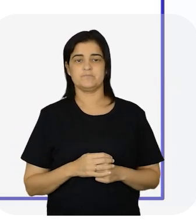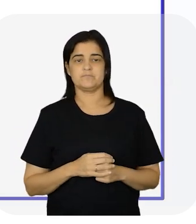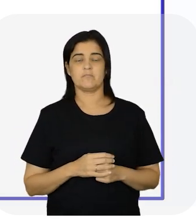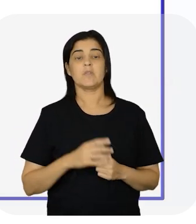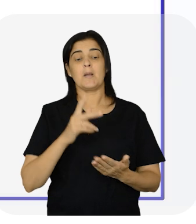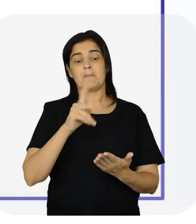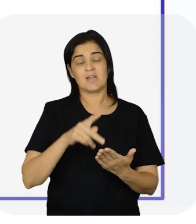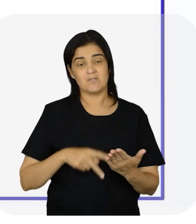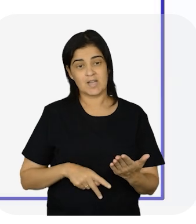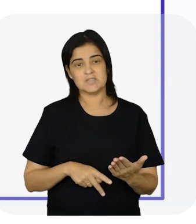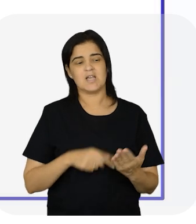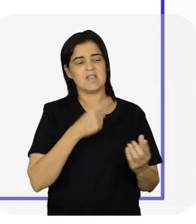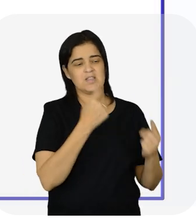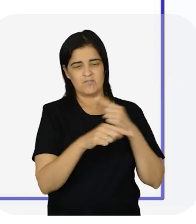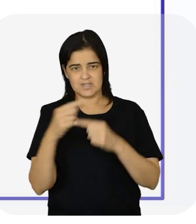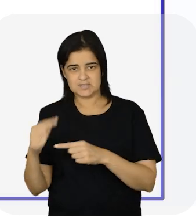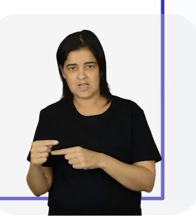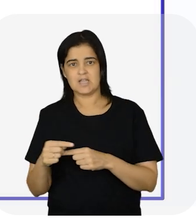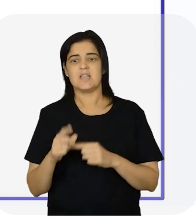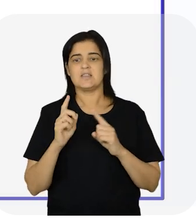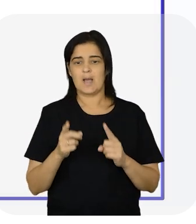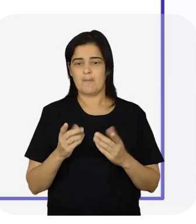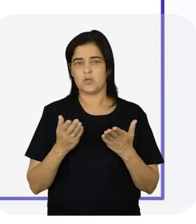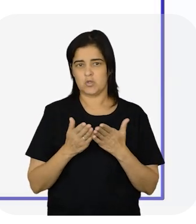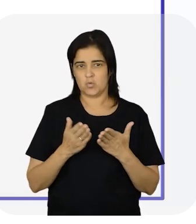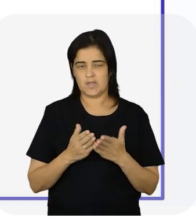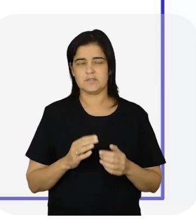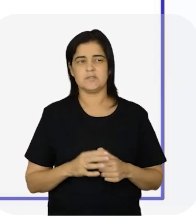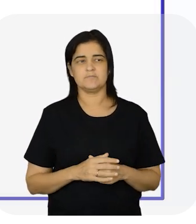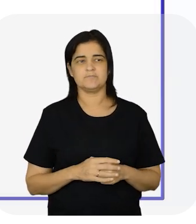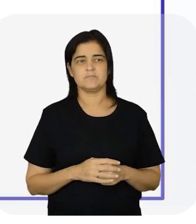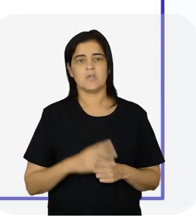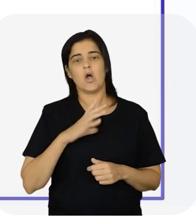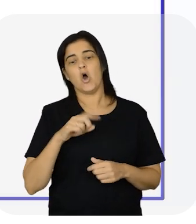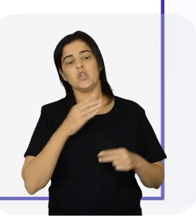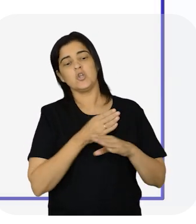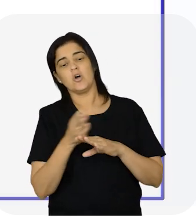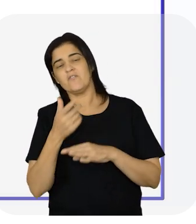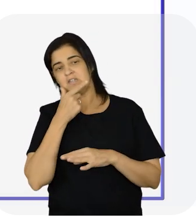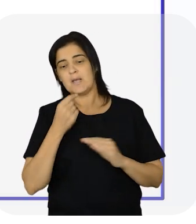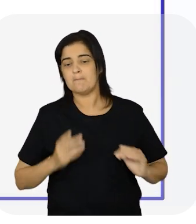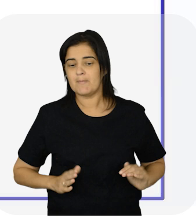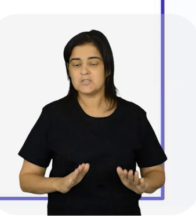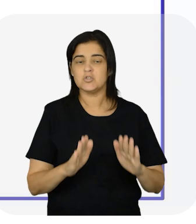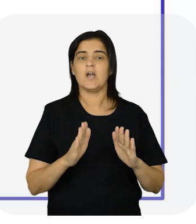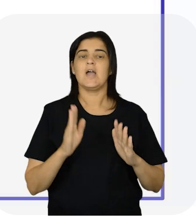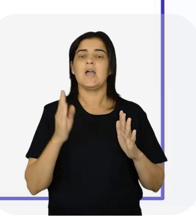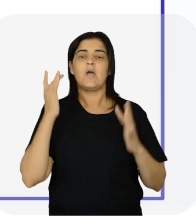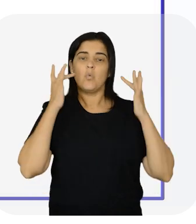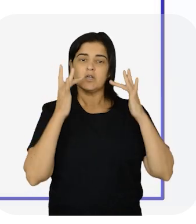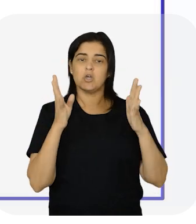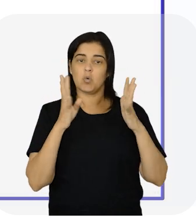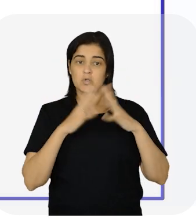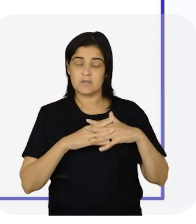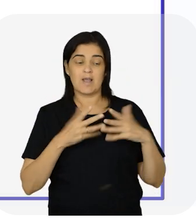La planificación diversificada la manejan los estudiantes. Otro facilitador es la formación en educación inclusiva,